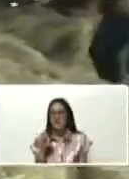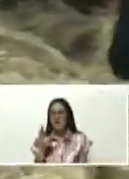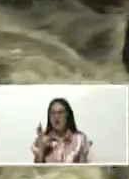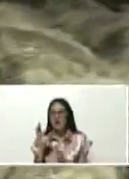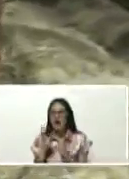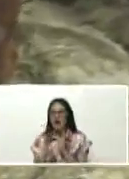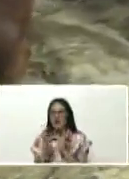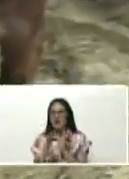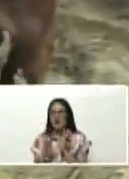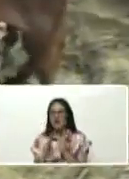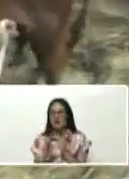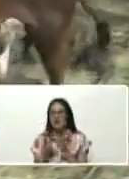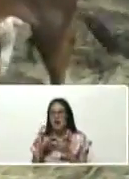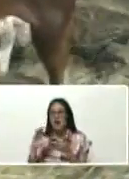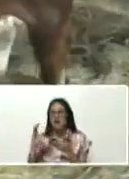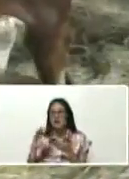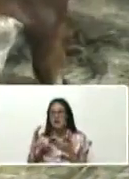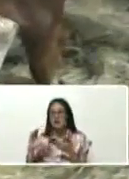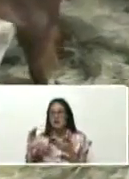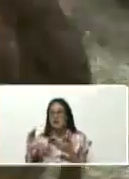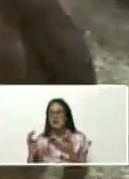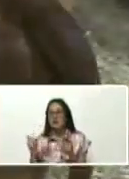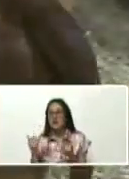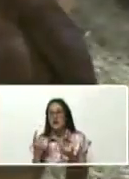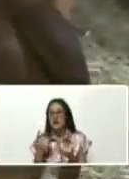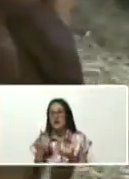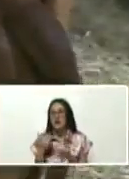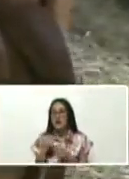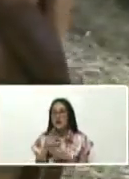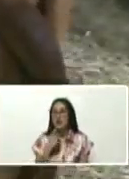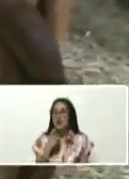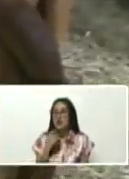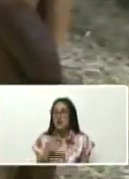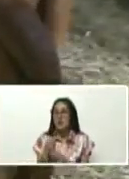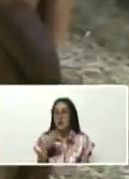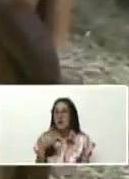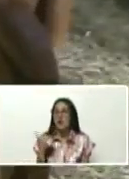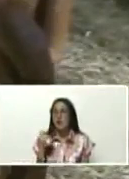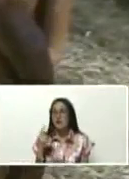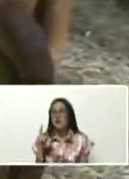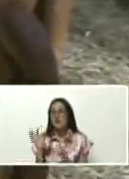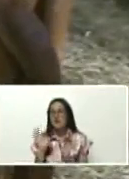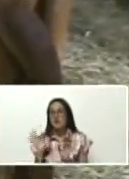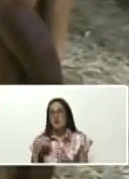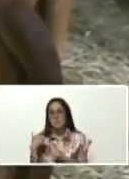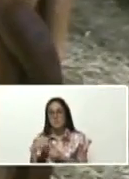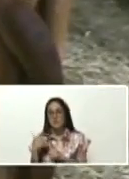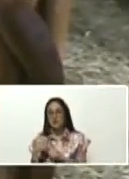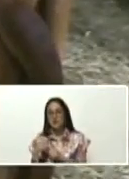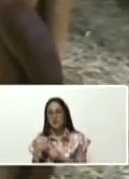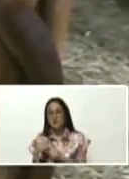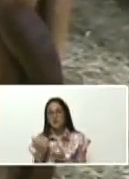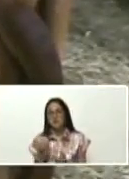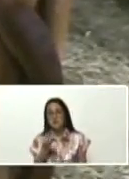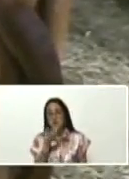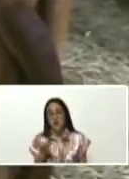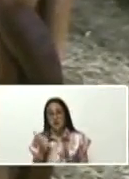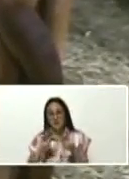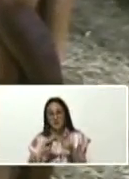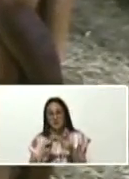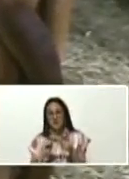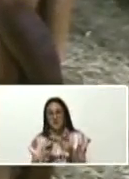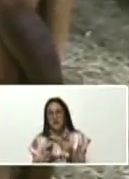características cárnicas muy buenas como el blanco. O sea, tiene sus formas, o sea, positivas y son muy buen adaptados